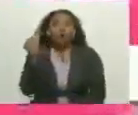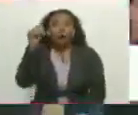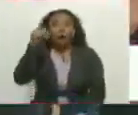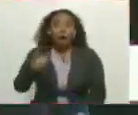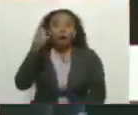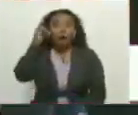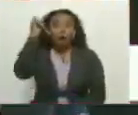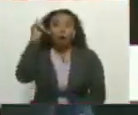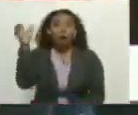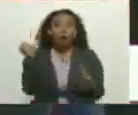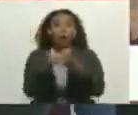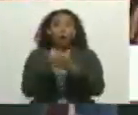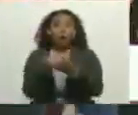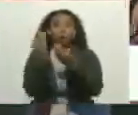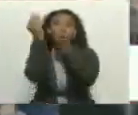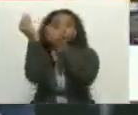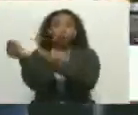aquí lo tiene,